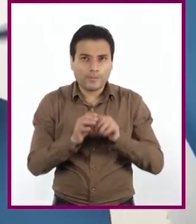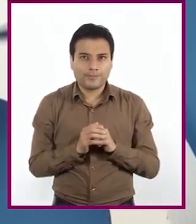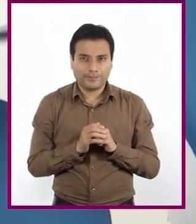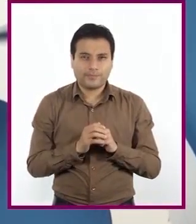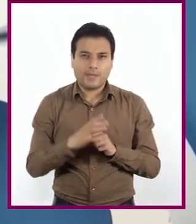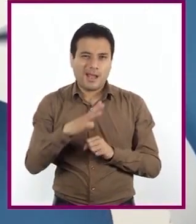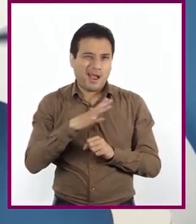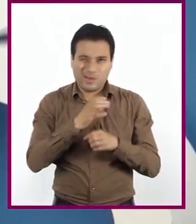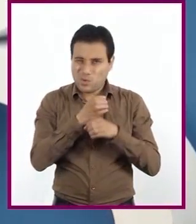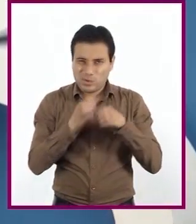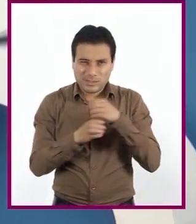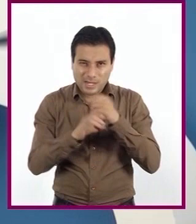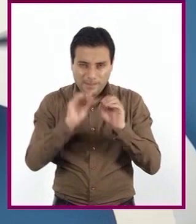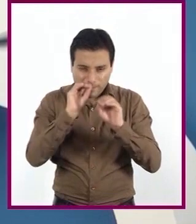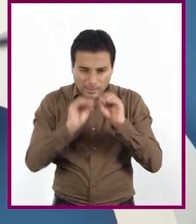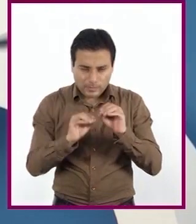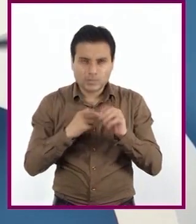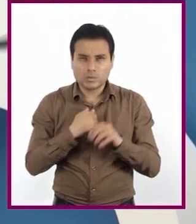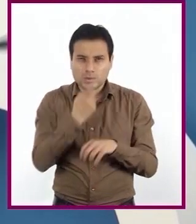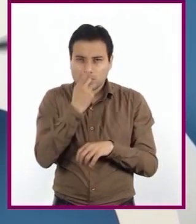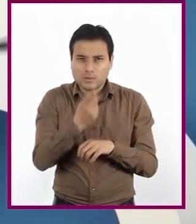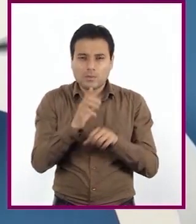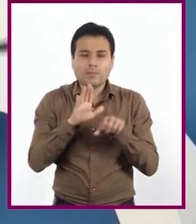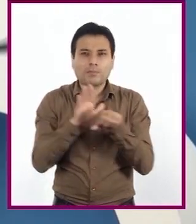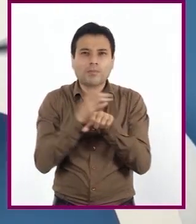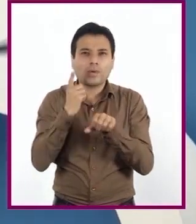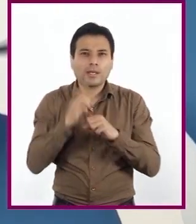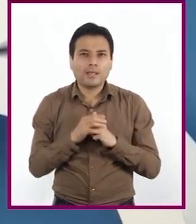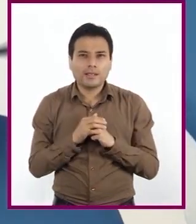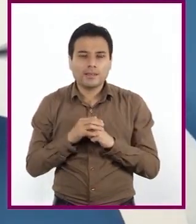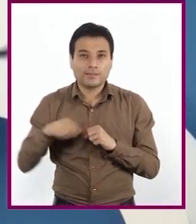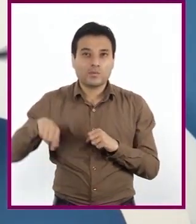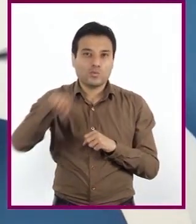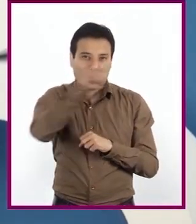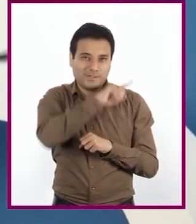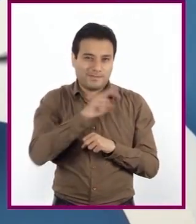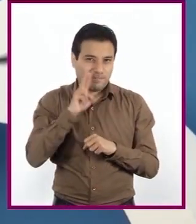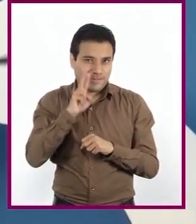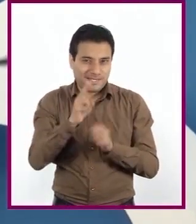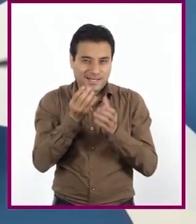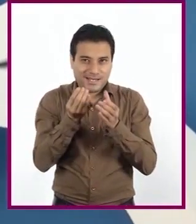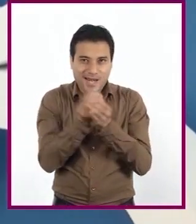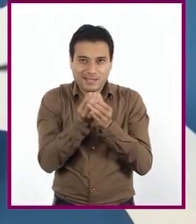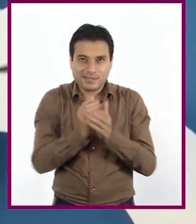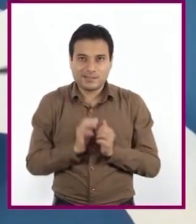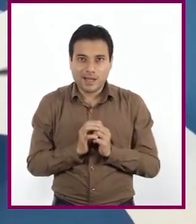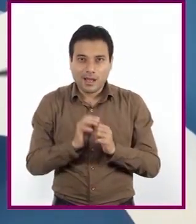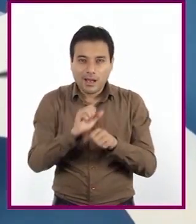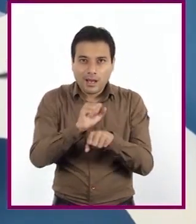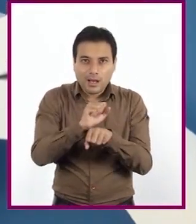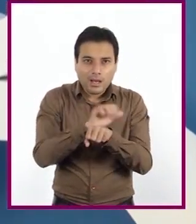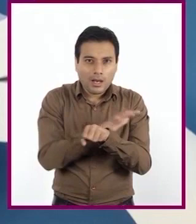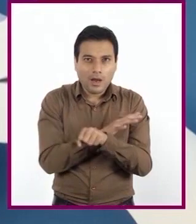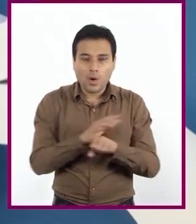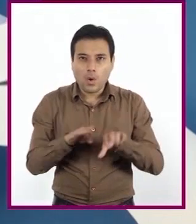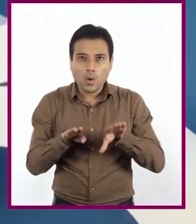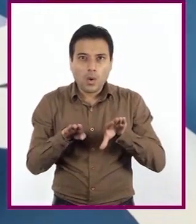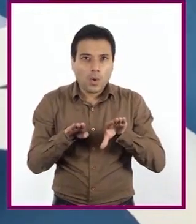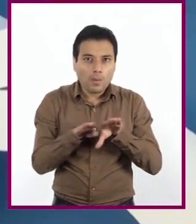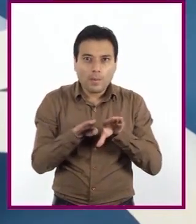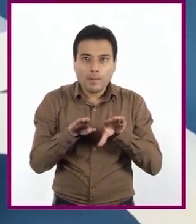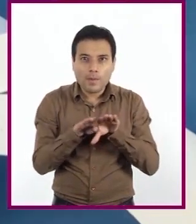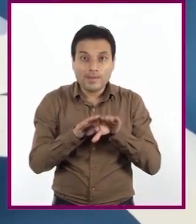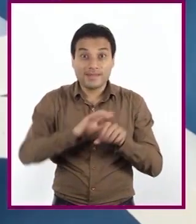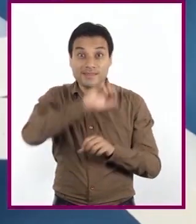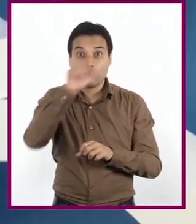imagen. Menciono todo esto porque sé que ustedes ven la sesión, se emocionan sobremanera y luego ven que llueve